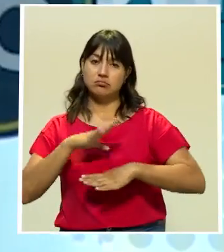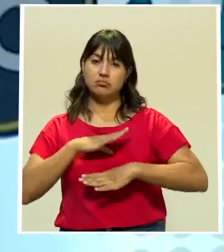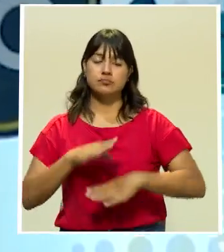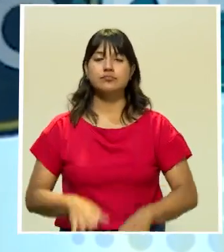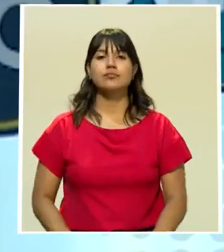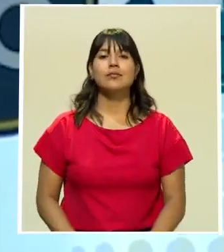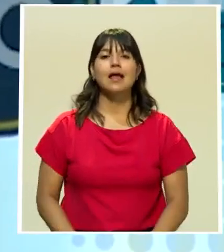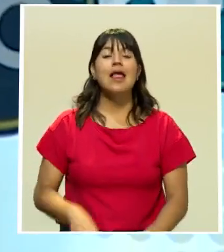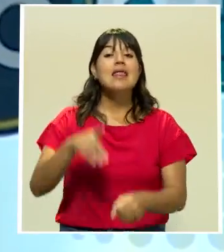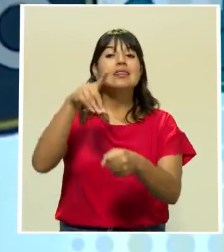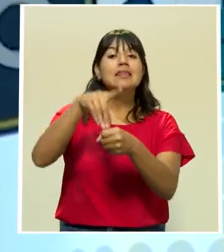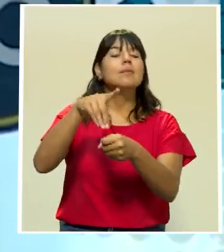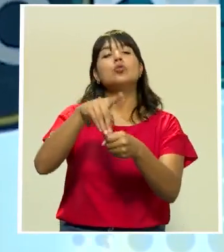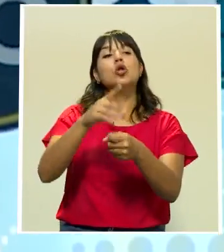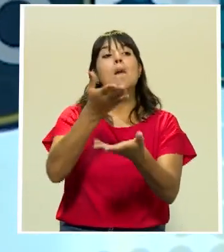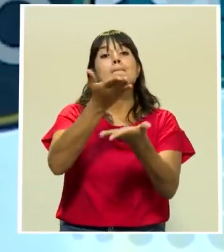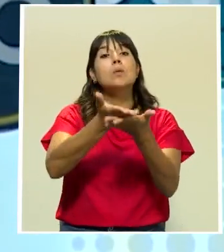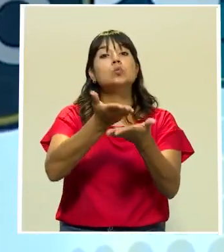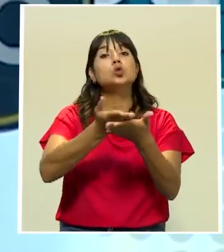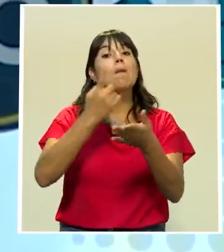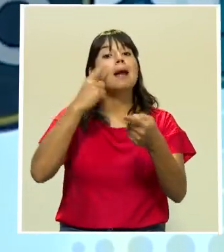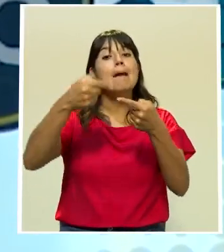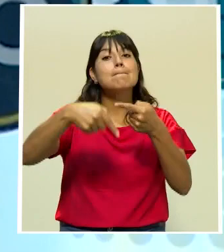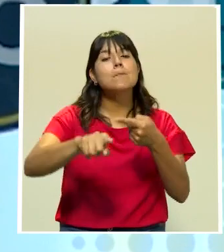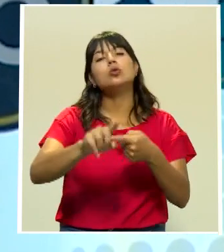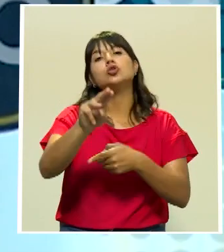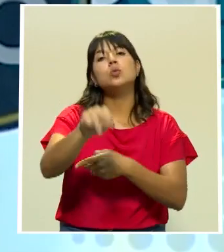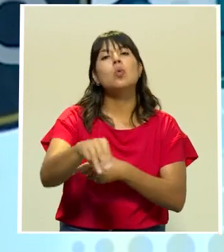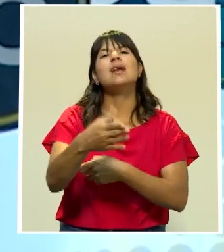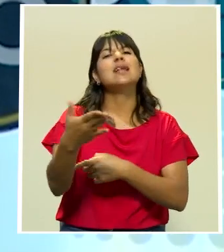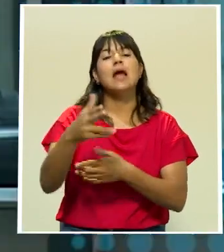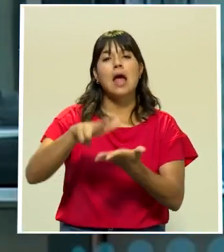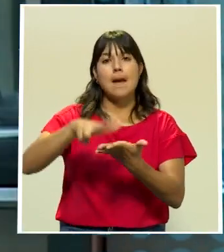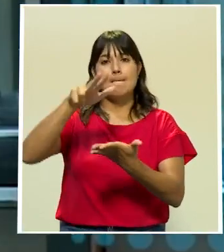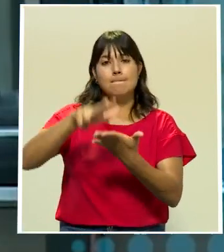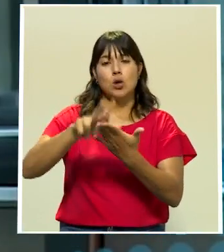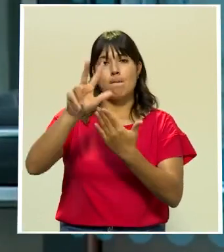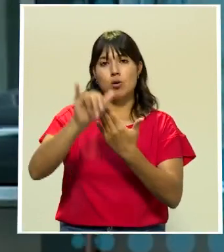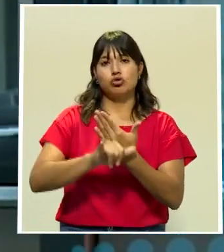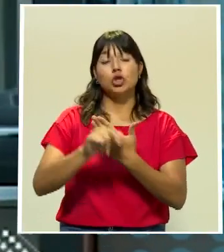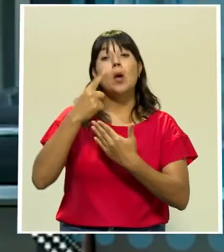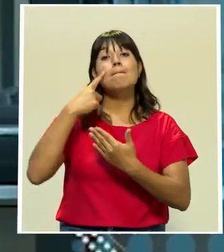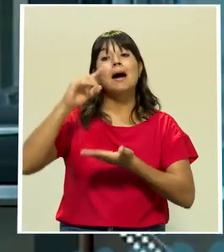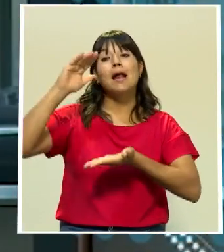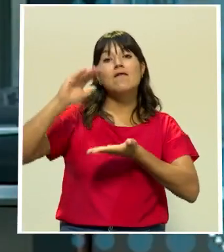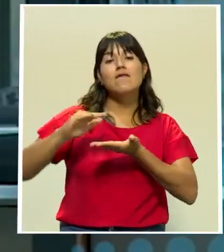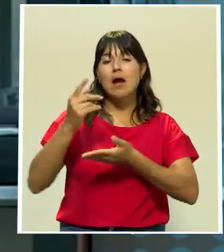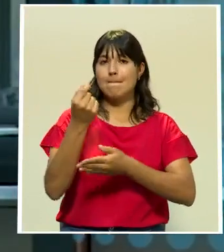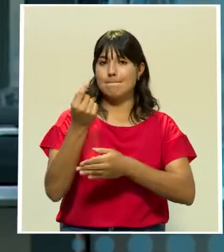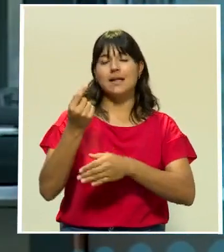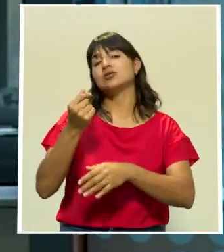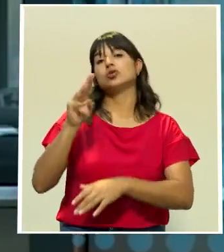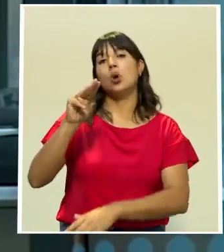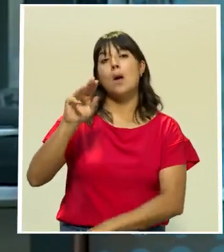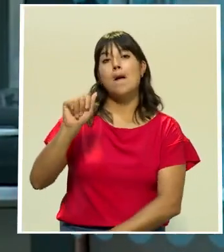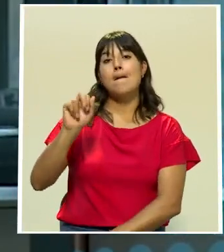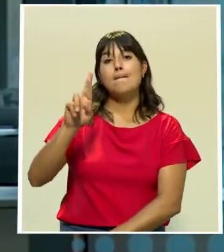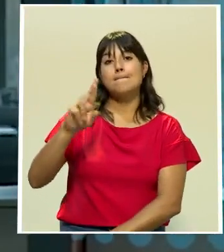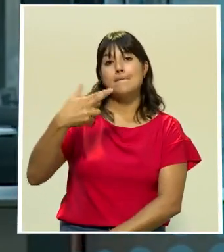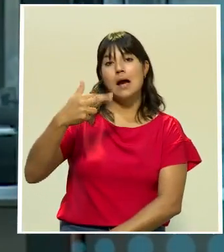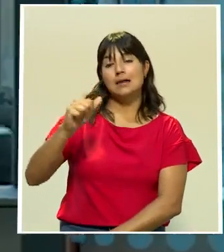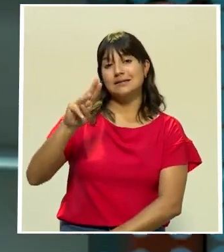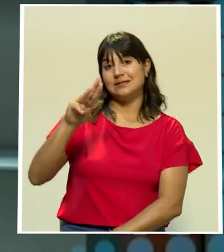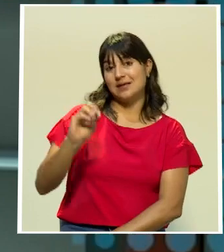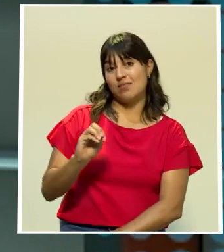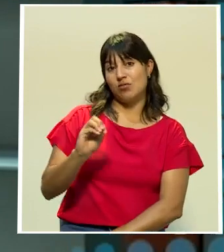Los diputados pospusieron para el próximo martes la aprobación del proyecto que rebajaría el marchamo. Un brote de COVID obligó a cerrar